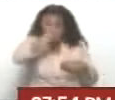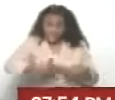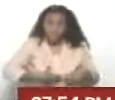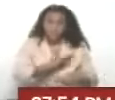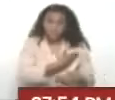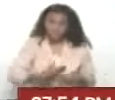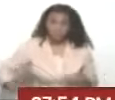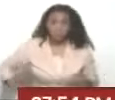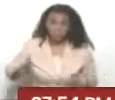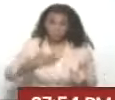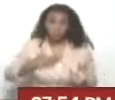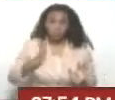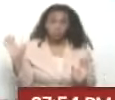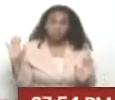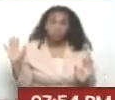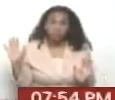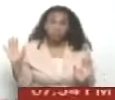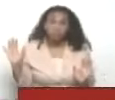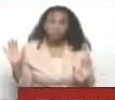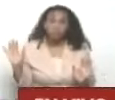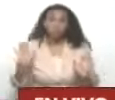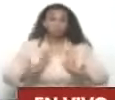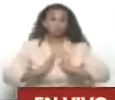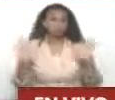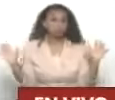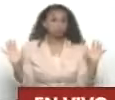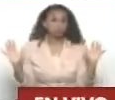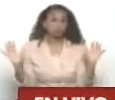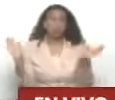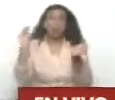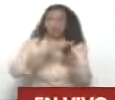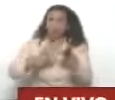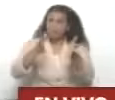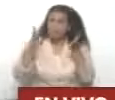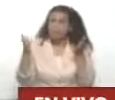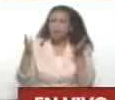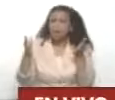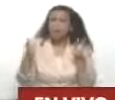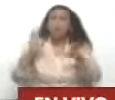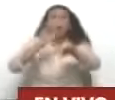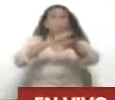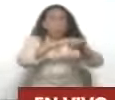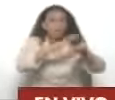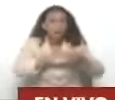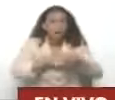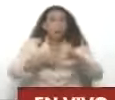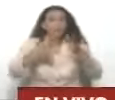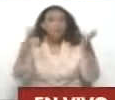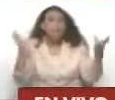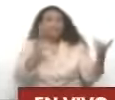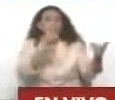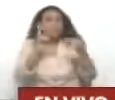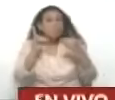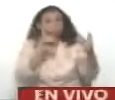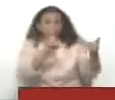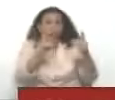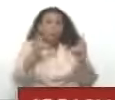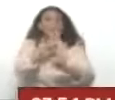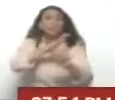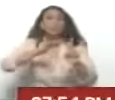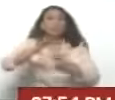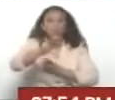presidente de la República, ya ratificado por el pueblo, será convocar a un gran diálogo